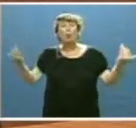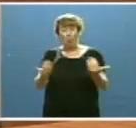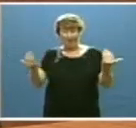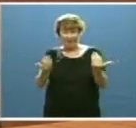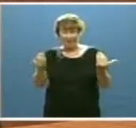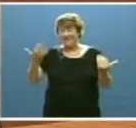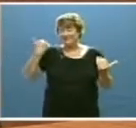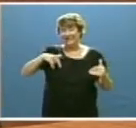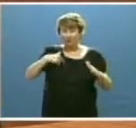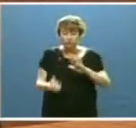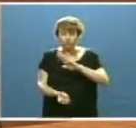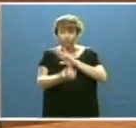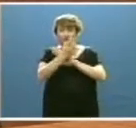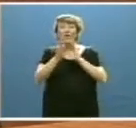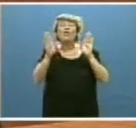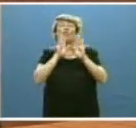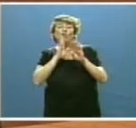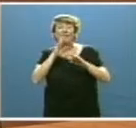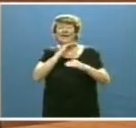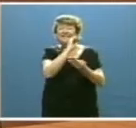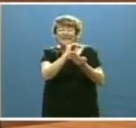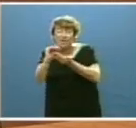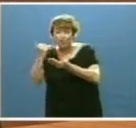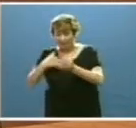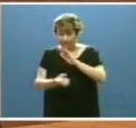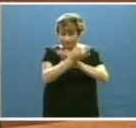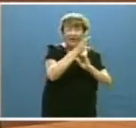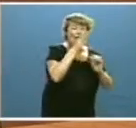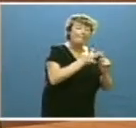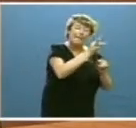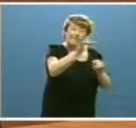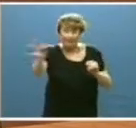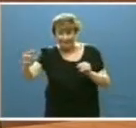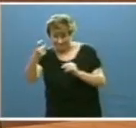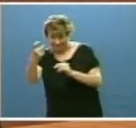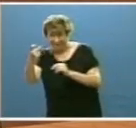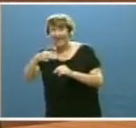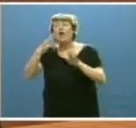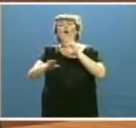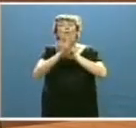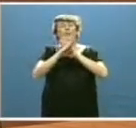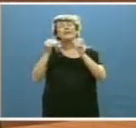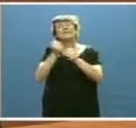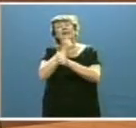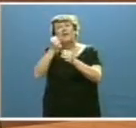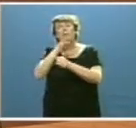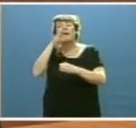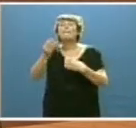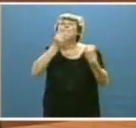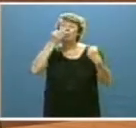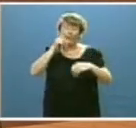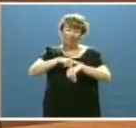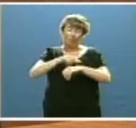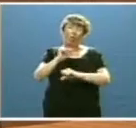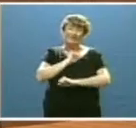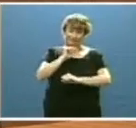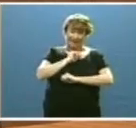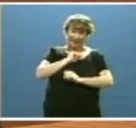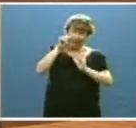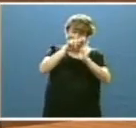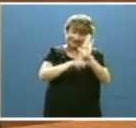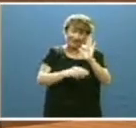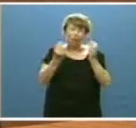implantado en atención pediátrica seguiremos también trabajando para mejorar los tiempos de espera con el